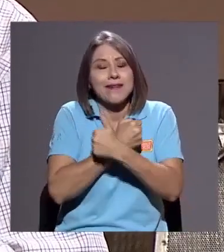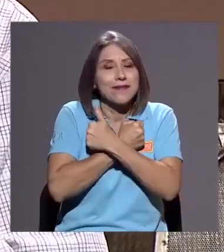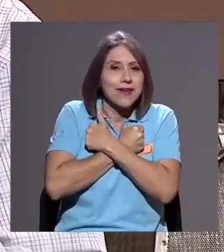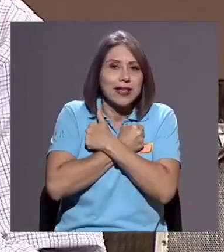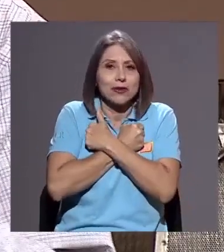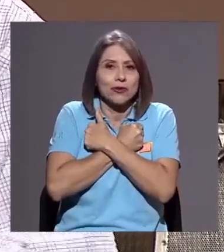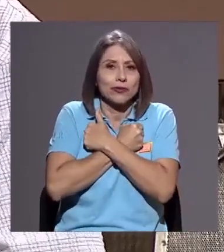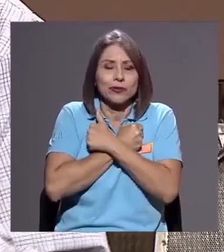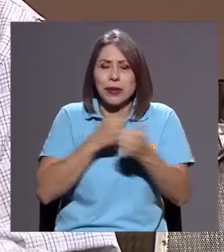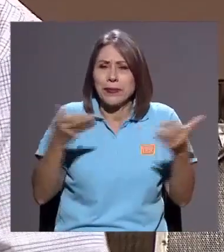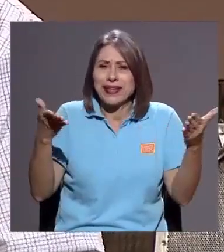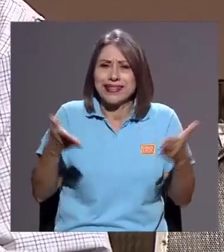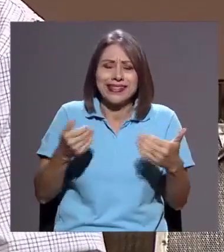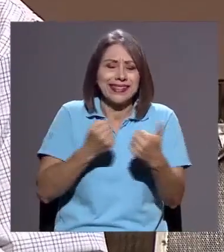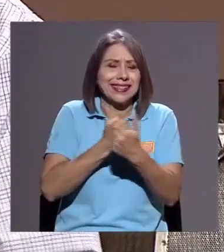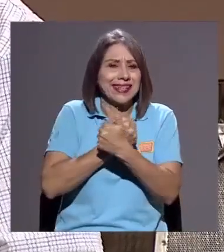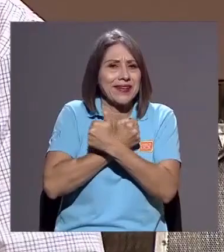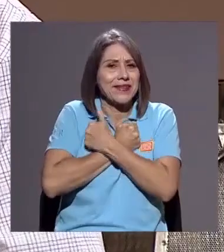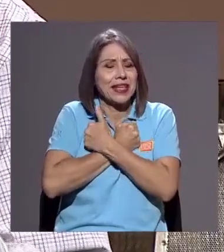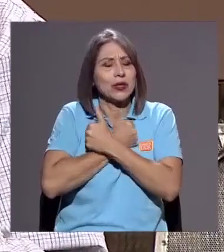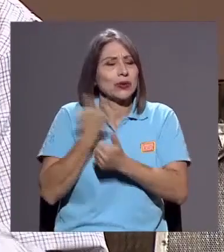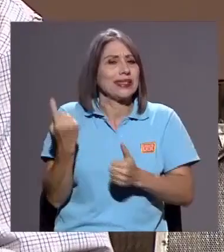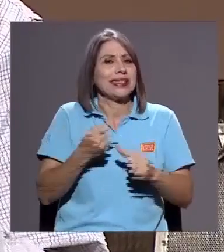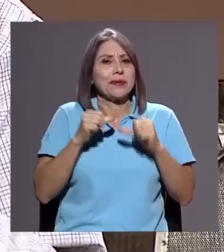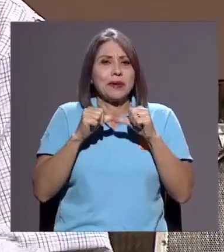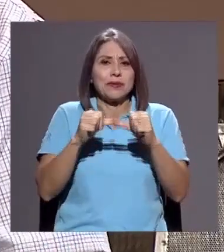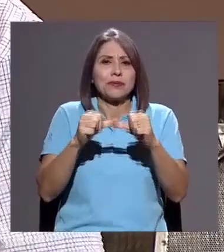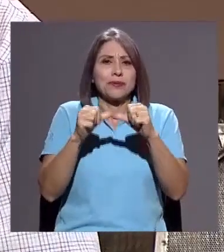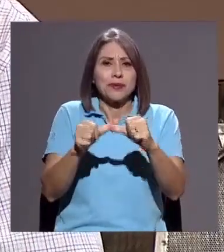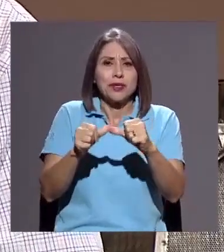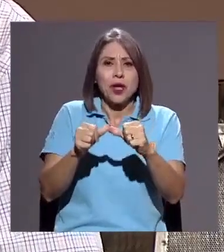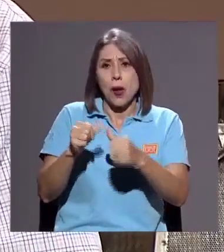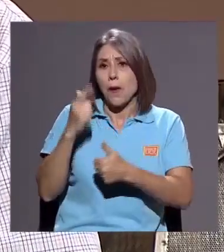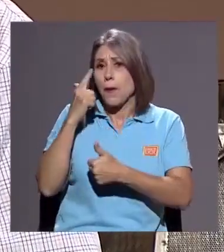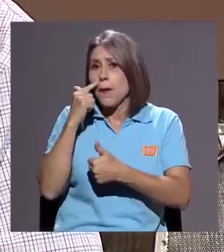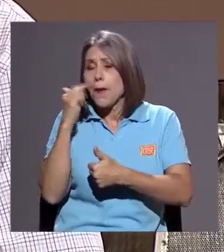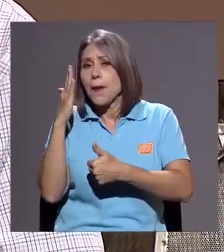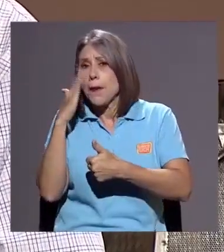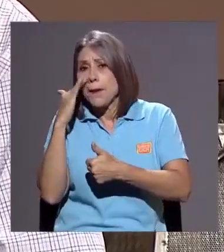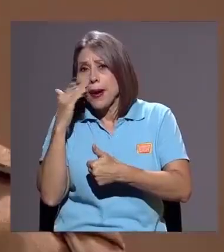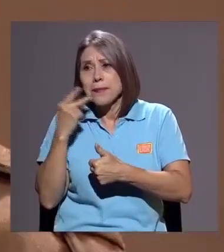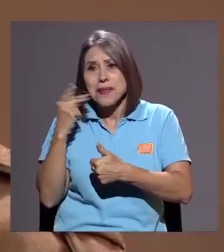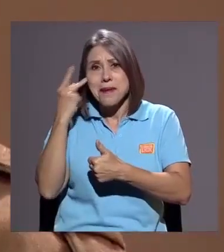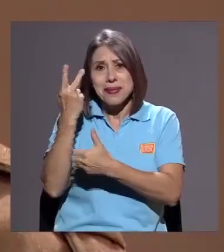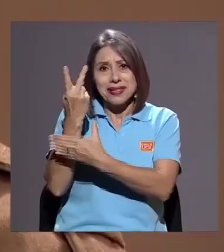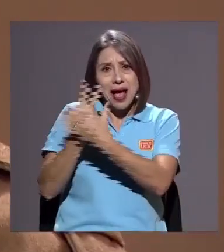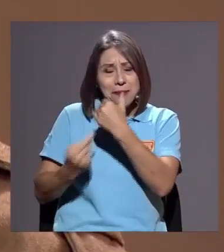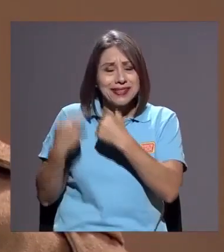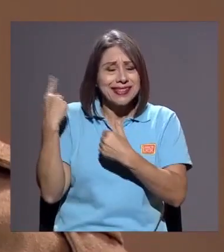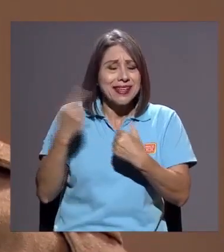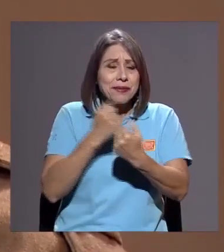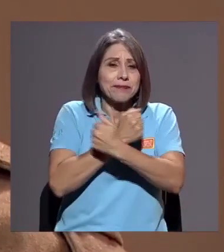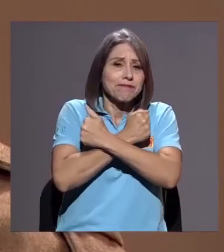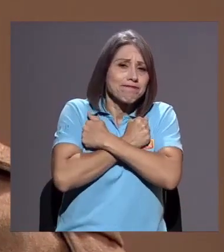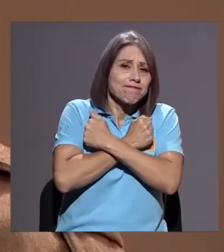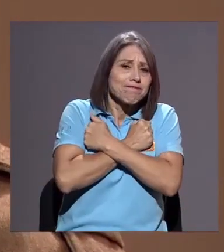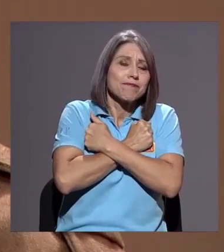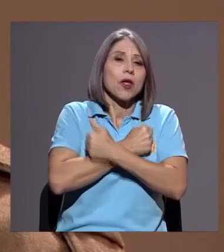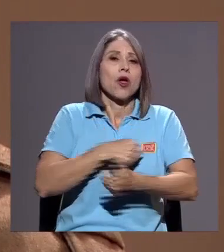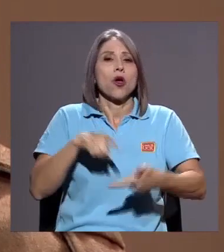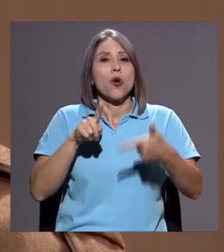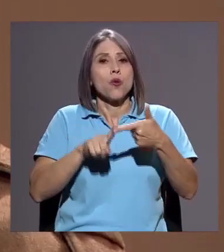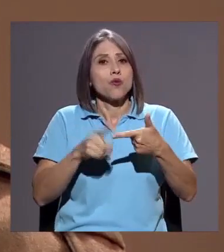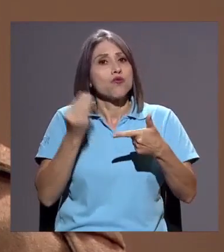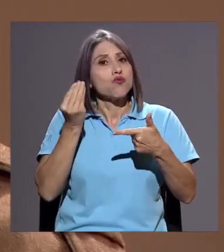La presencia del afecto era algo continuo de parte de los dos, de nuestra madre y nuestro padre, un ambiente de mucho